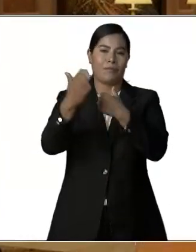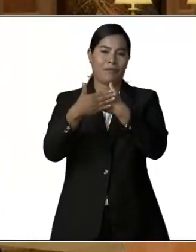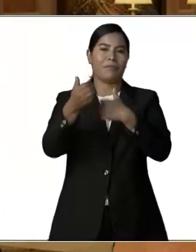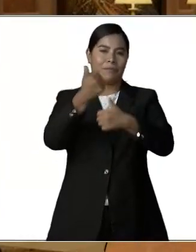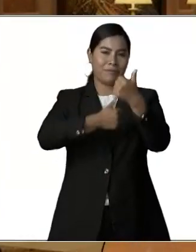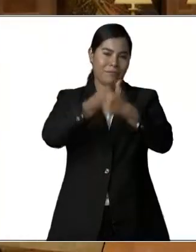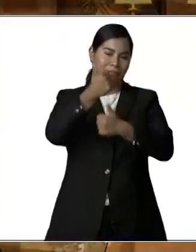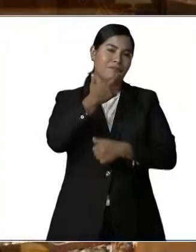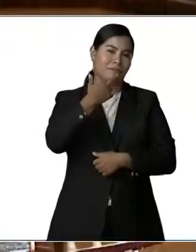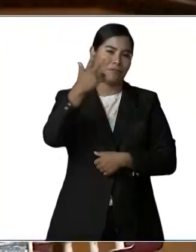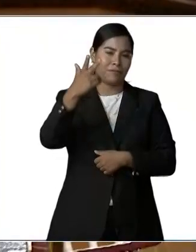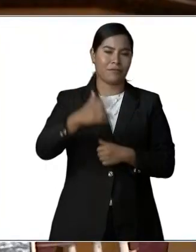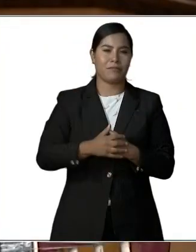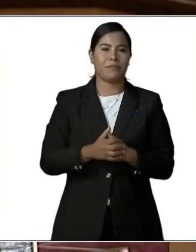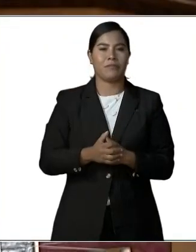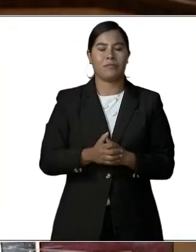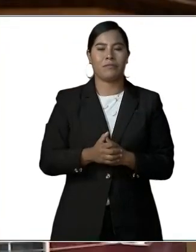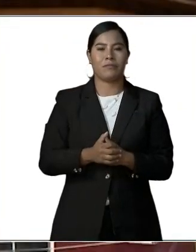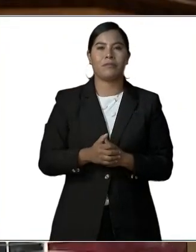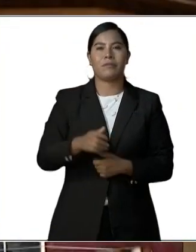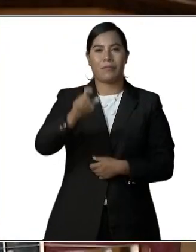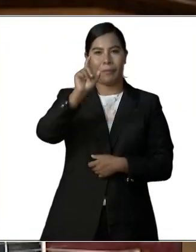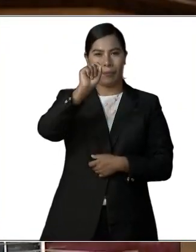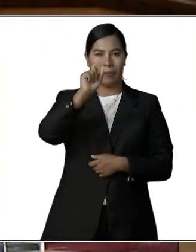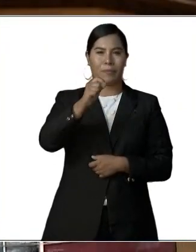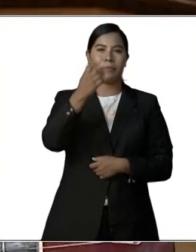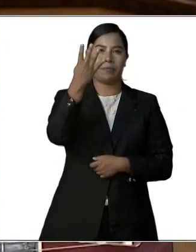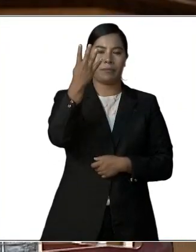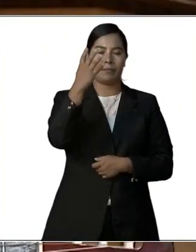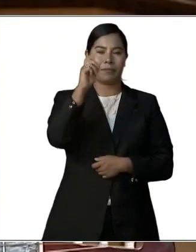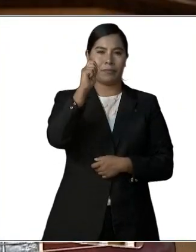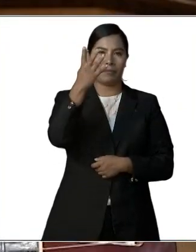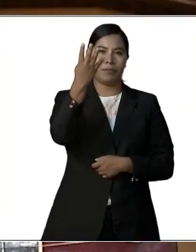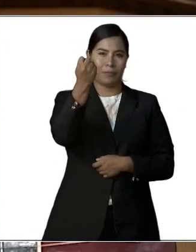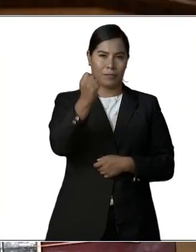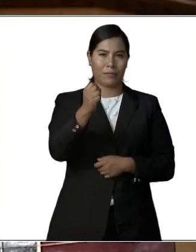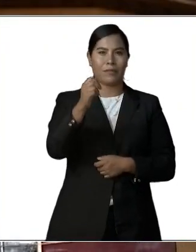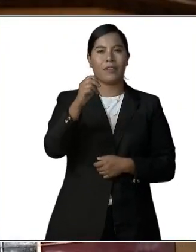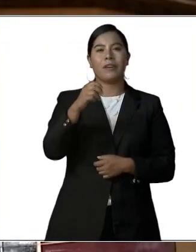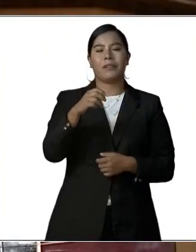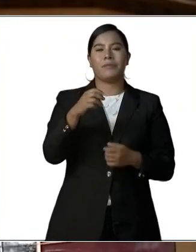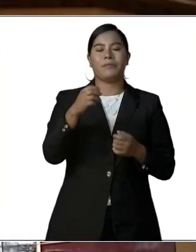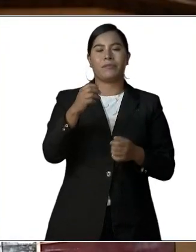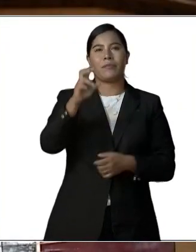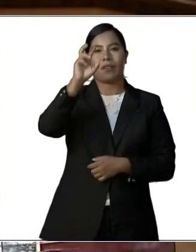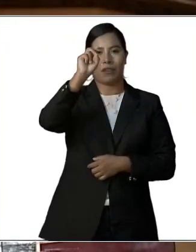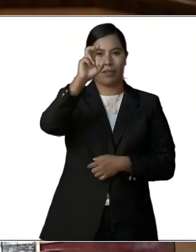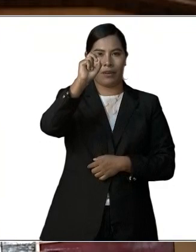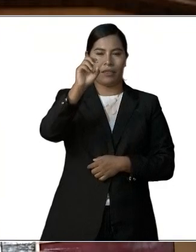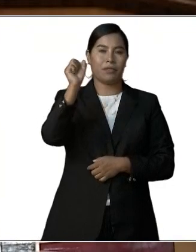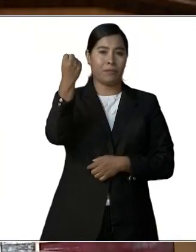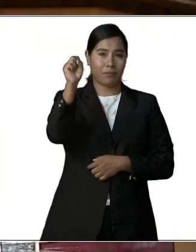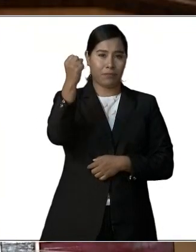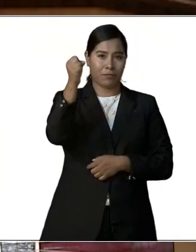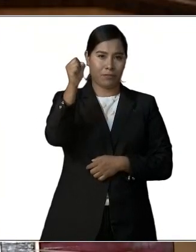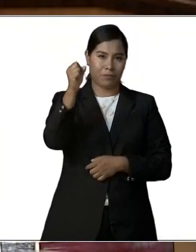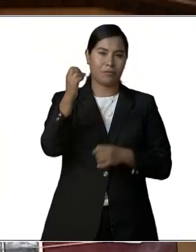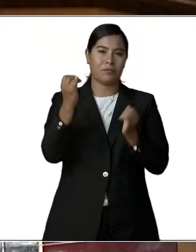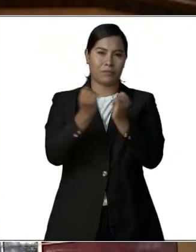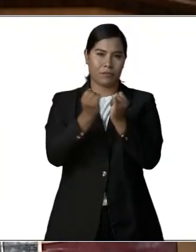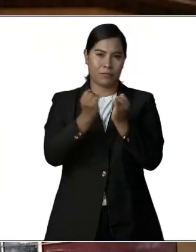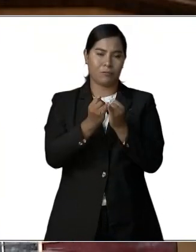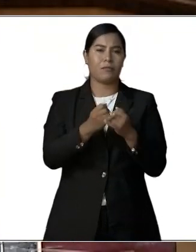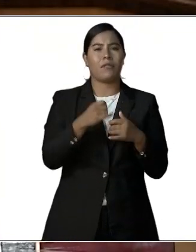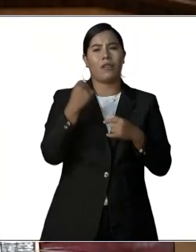mejor. 29 y 30 de septiembre. Es correcto. El 28, viernes 28, todavía hasta las 3 de la tarde se pueden